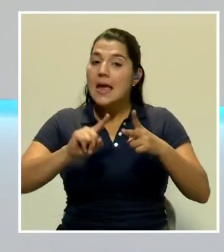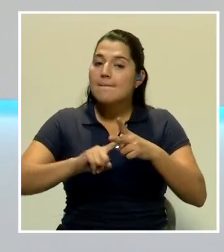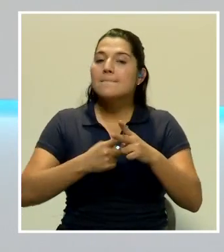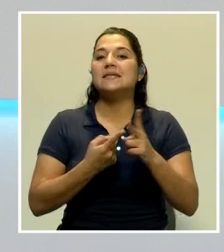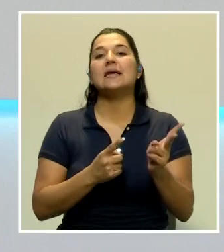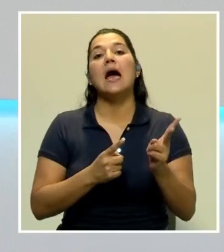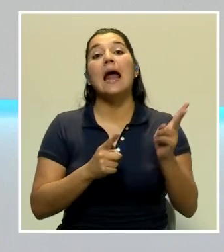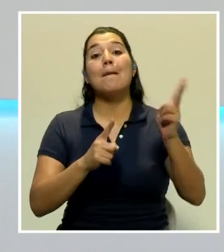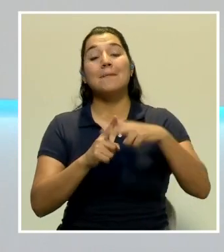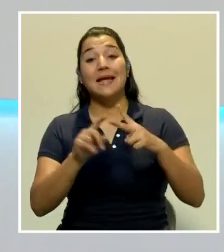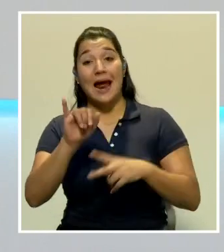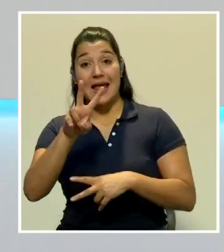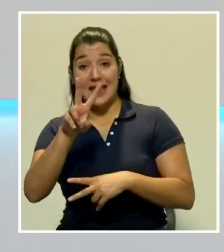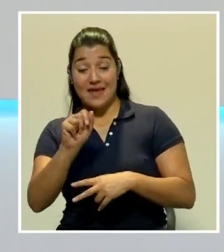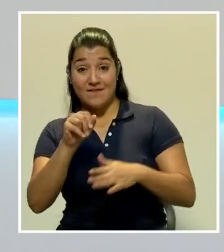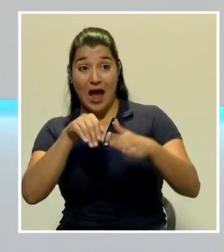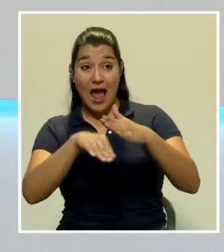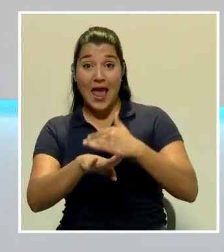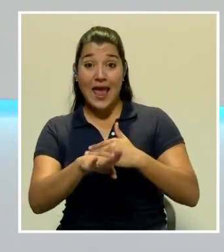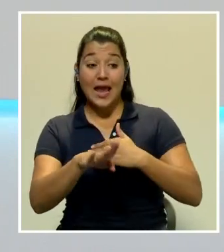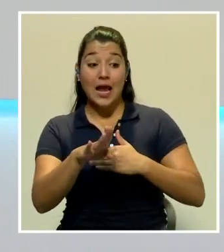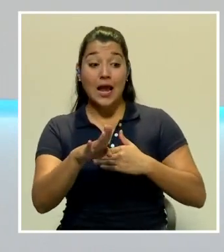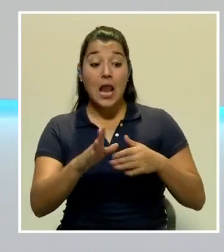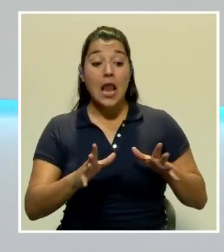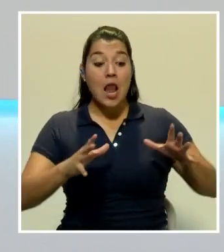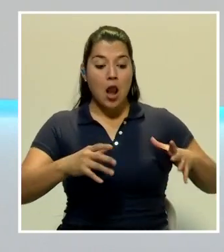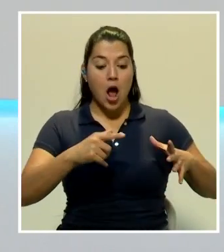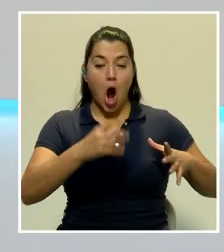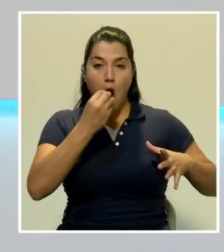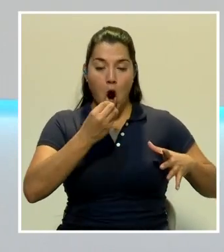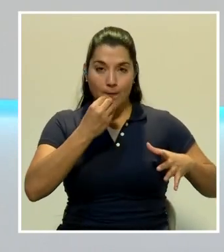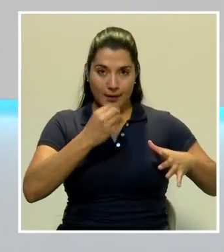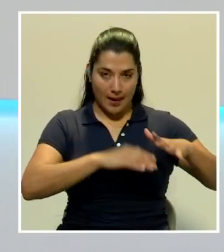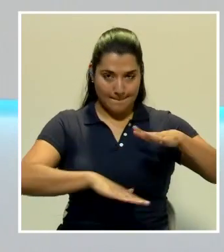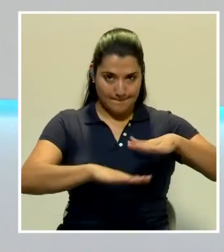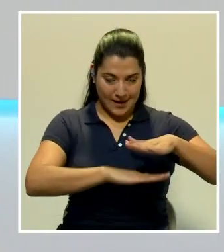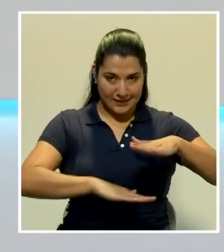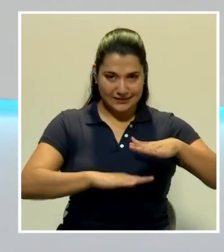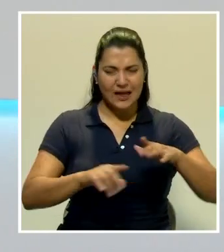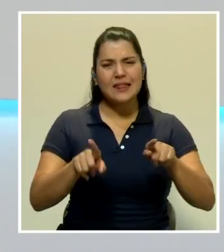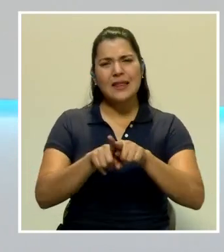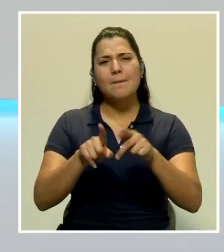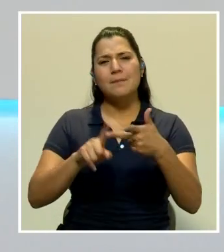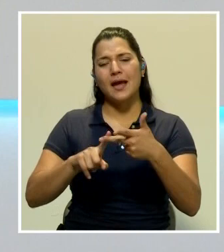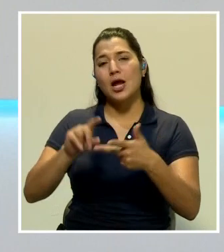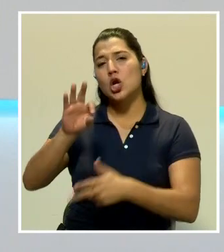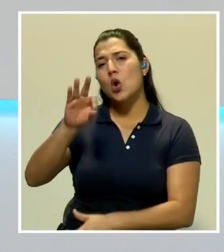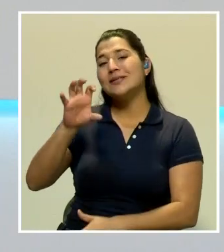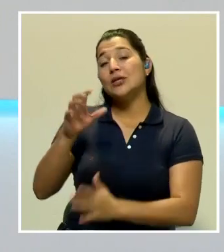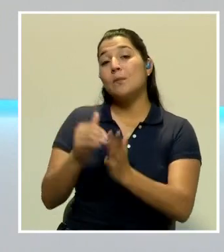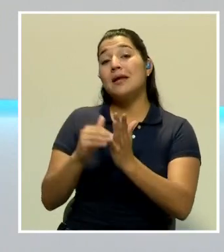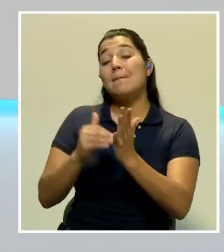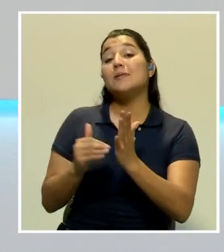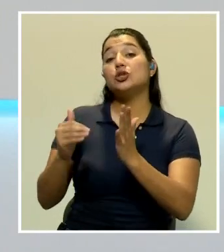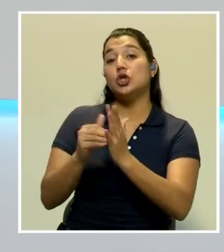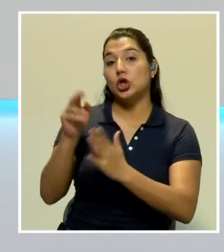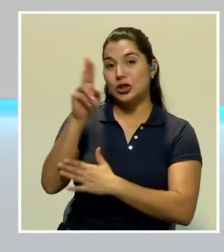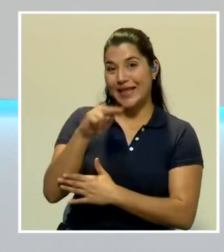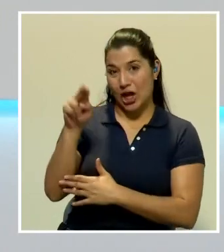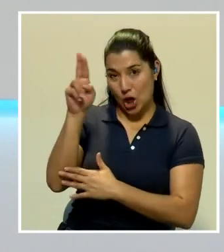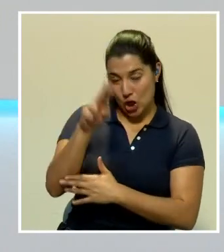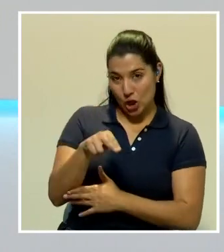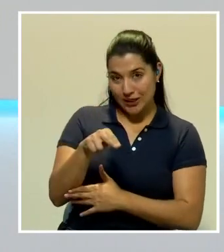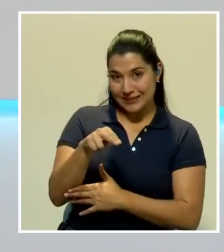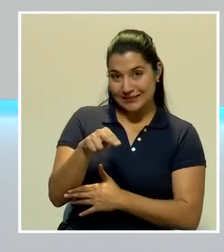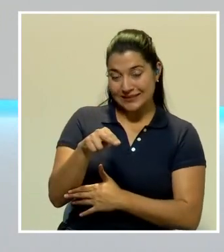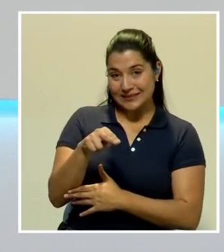canasta básica, así como la efectiva distribución de los 900,000 millones de colones que puso a